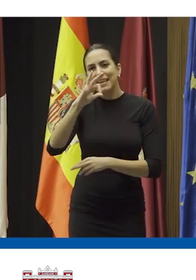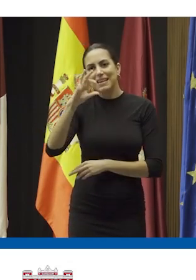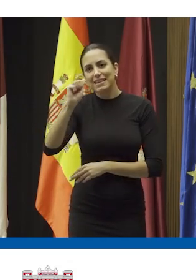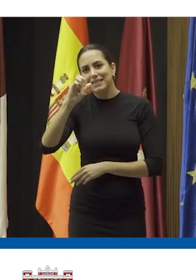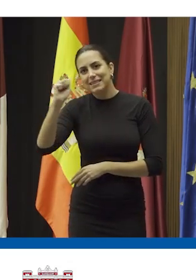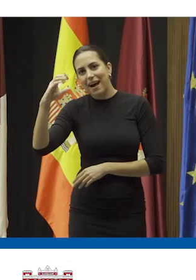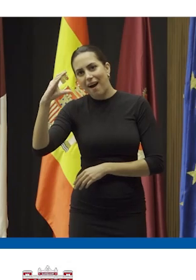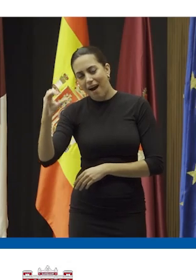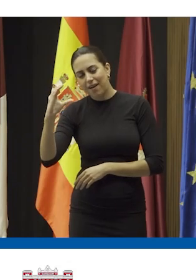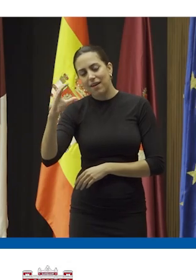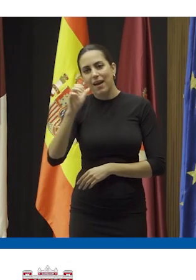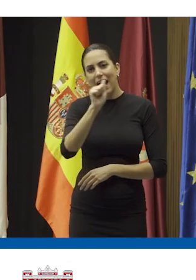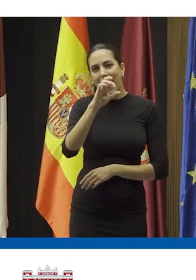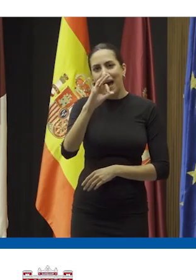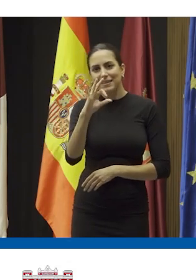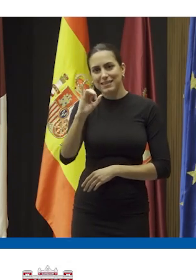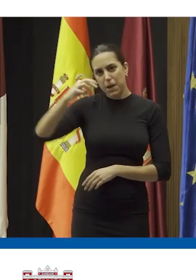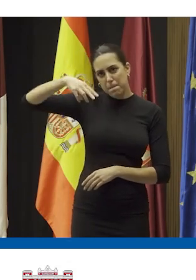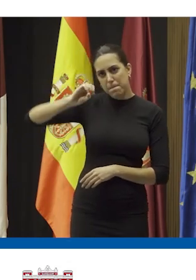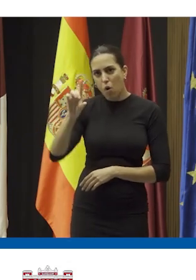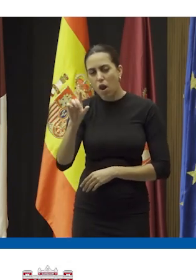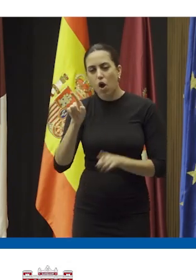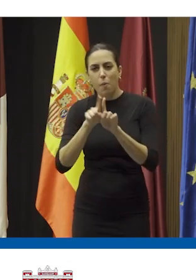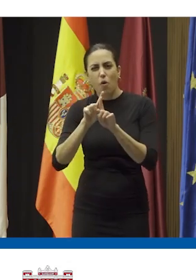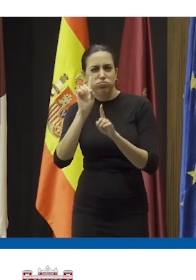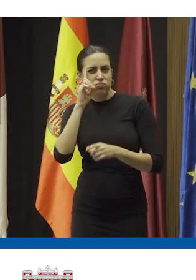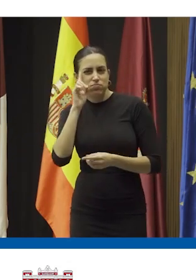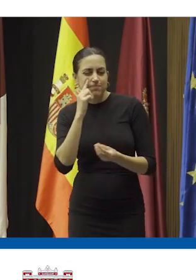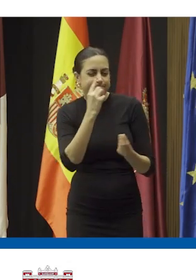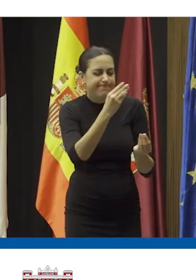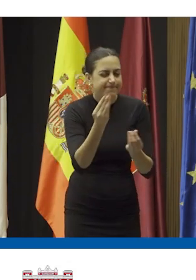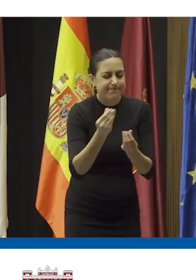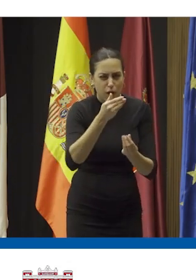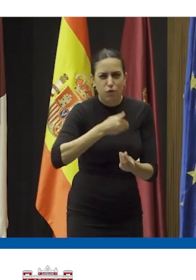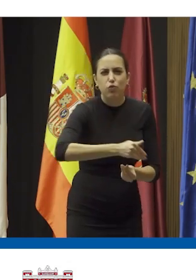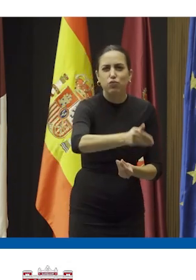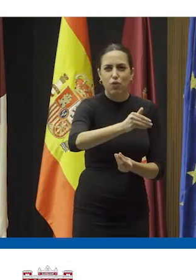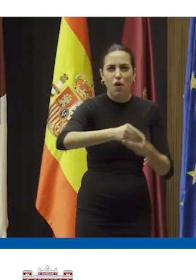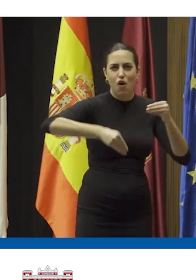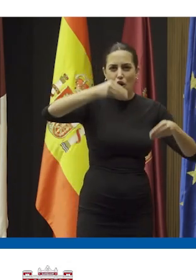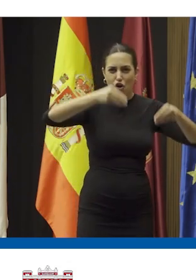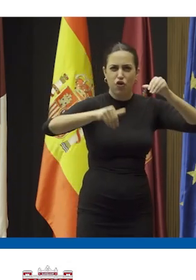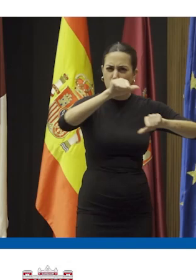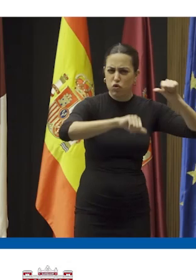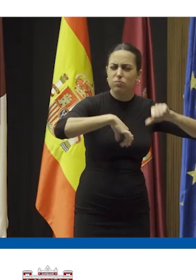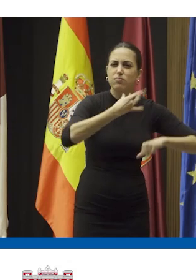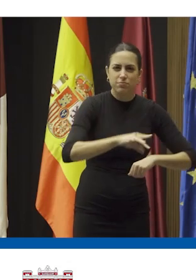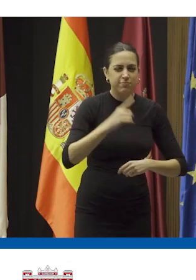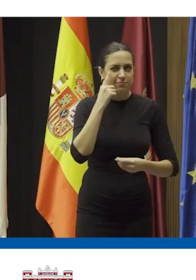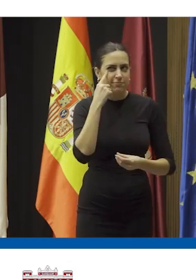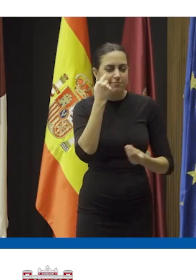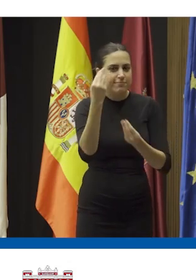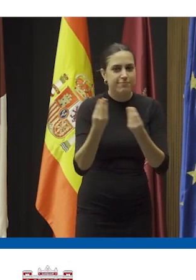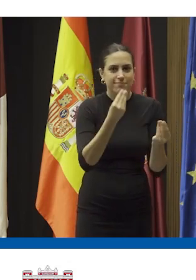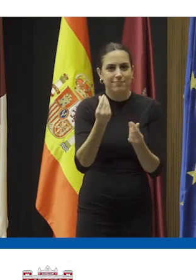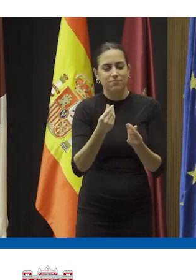experto en términos y en medios futuribles. Ya lo intuyó, que podía haber un robot que no